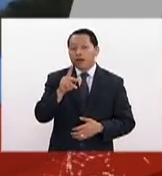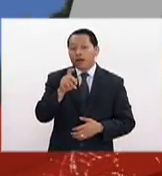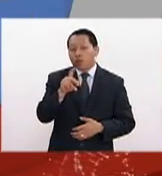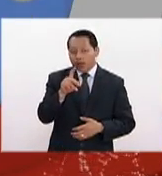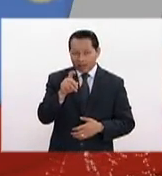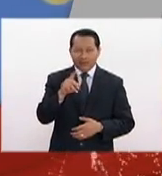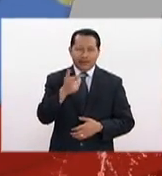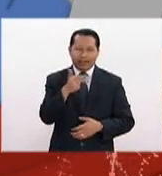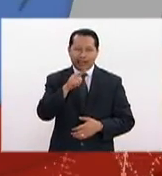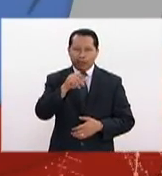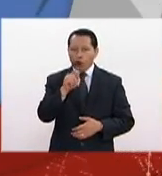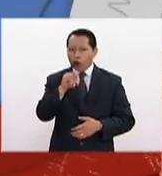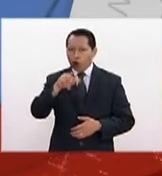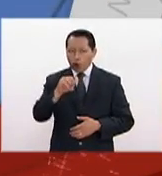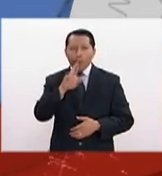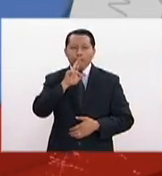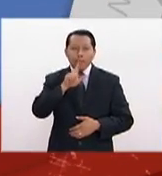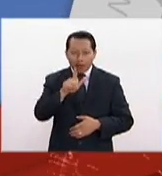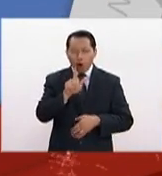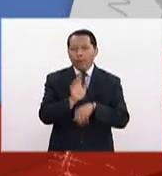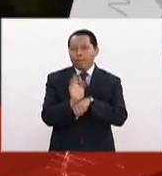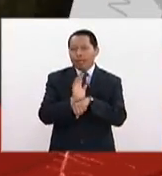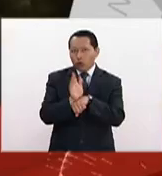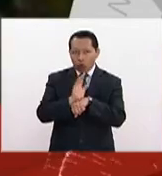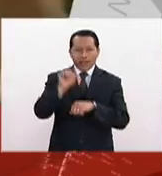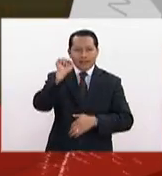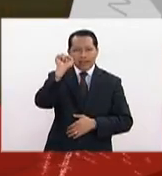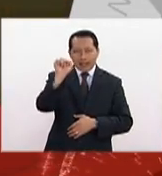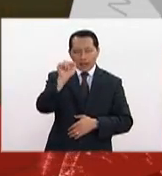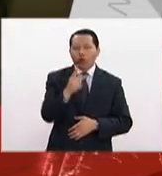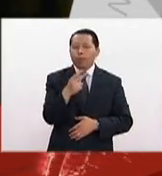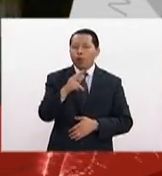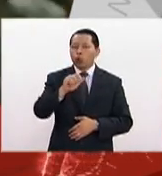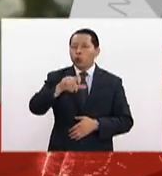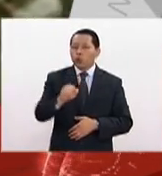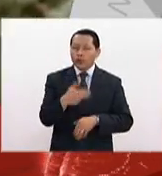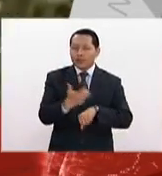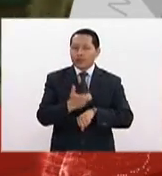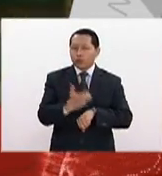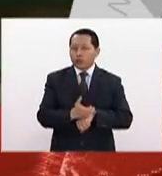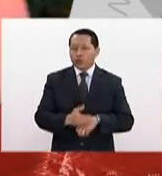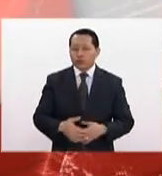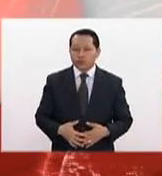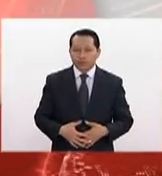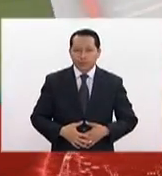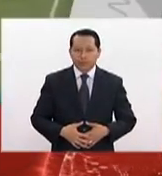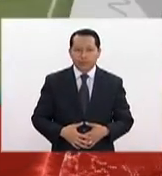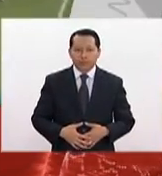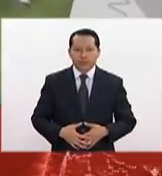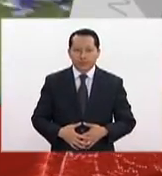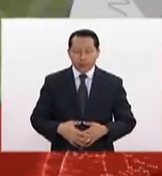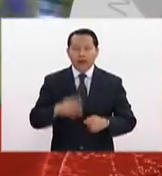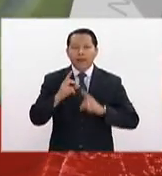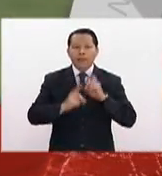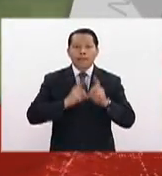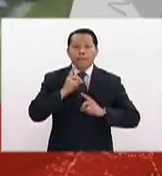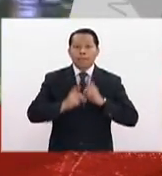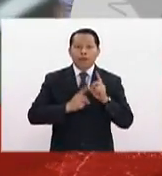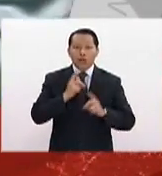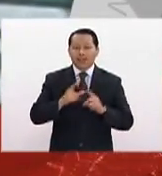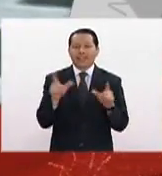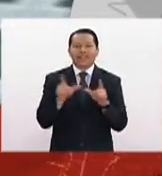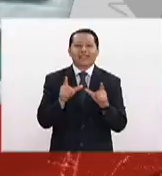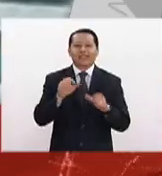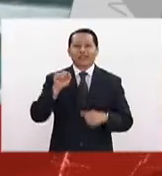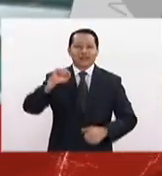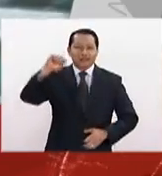del Toro gana el premio a mejor película por el Sindicato de Productores de Estados Unidos. Y en los deportes, listo